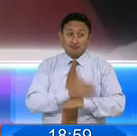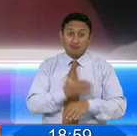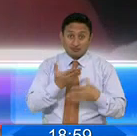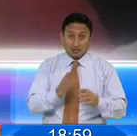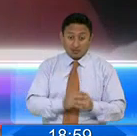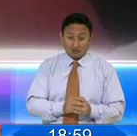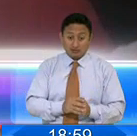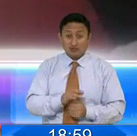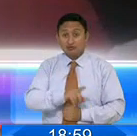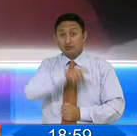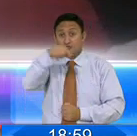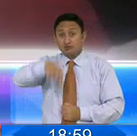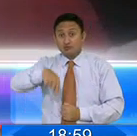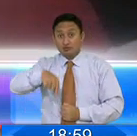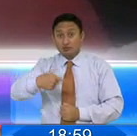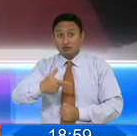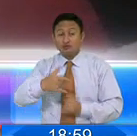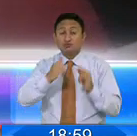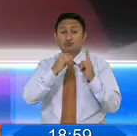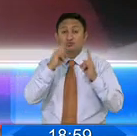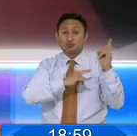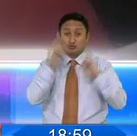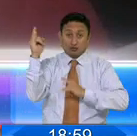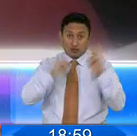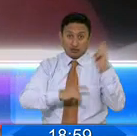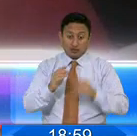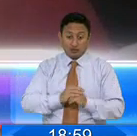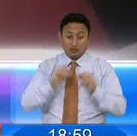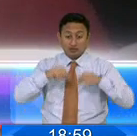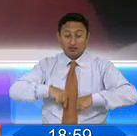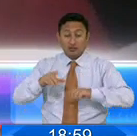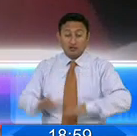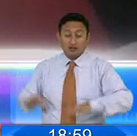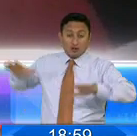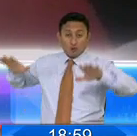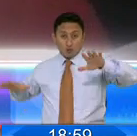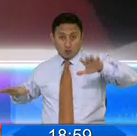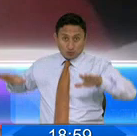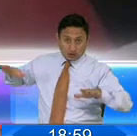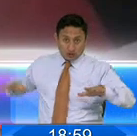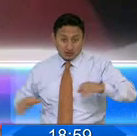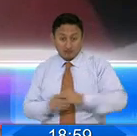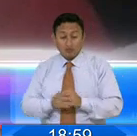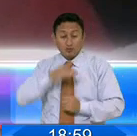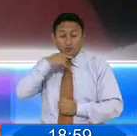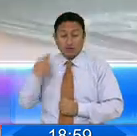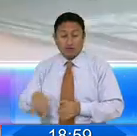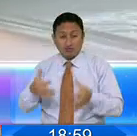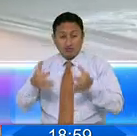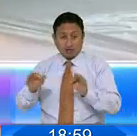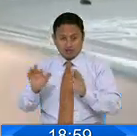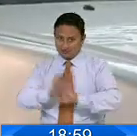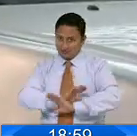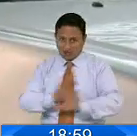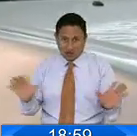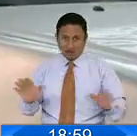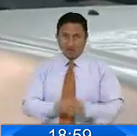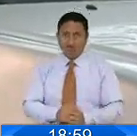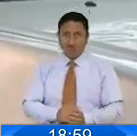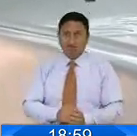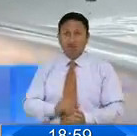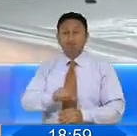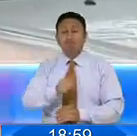las que se dieron en Salinas y como las que se dieron en Montañita en el feriado de carnaval. Otra de las